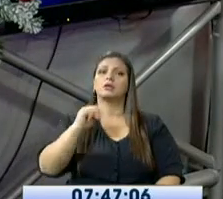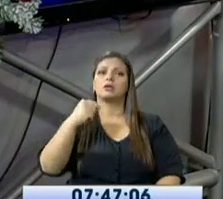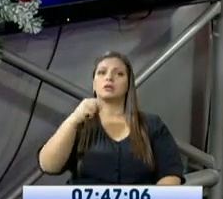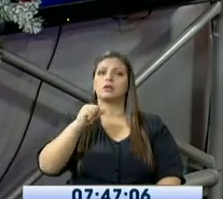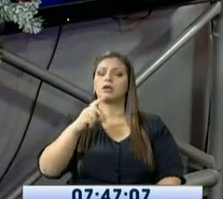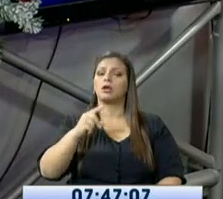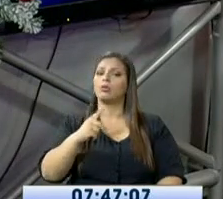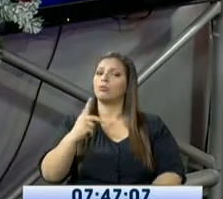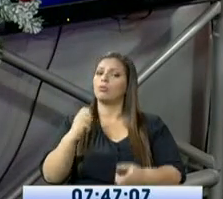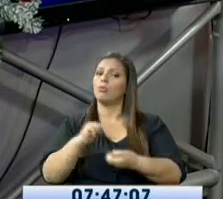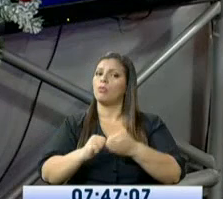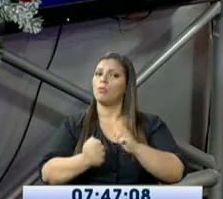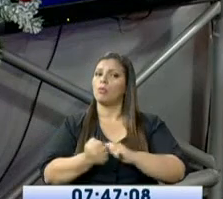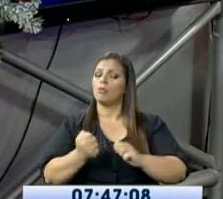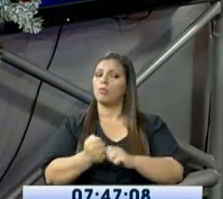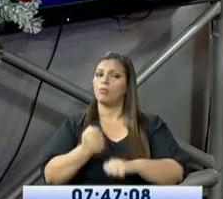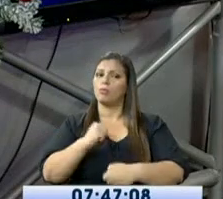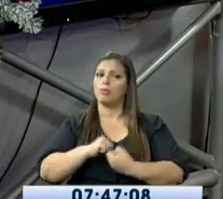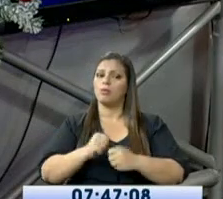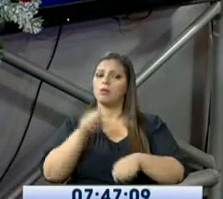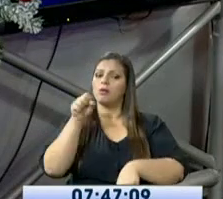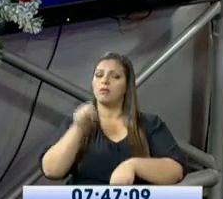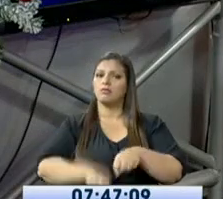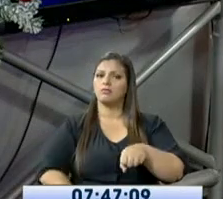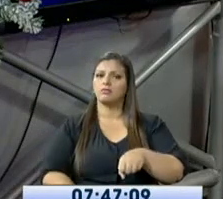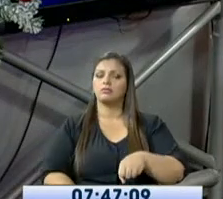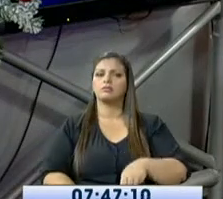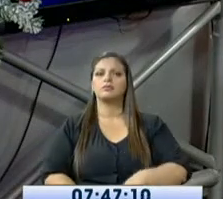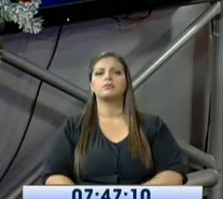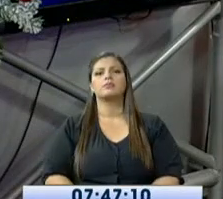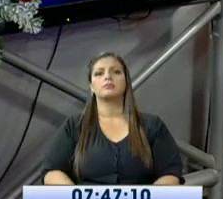contó su testimonio de vida. Preste mucha atención.